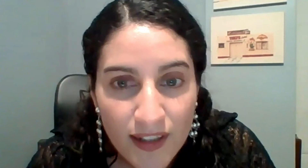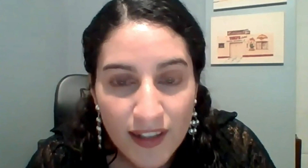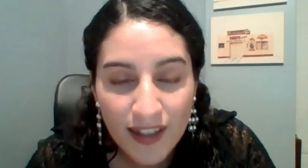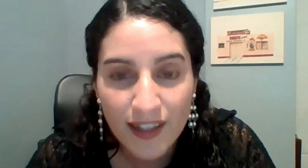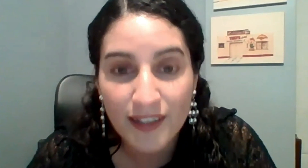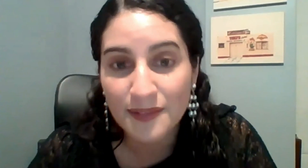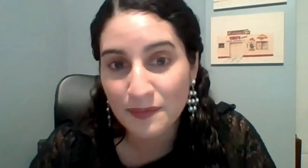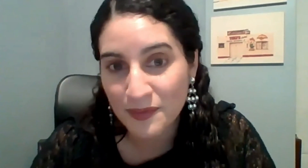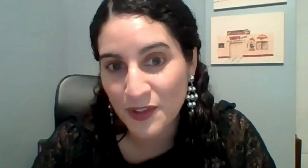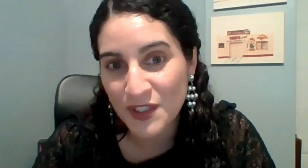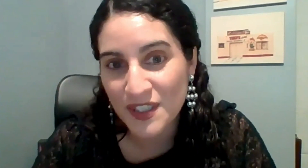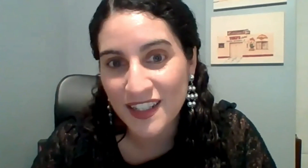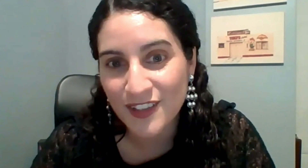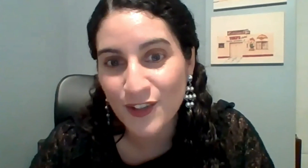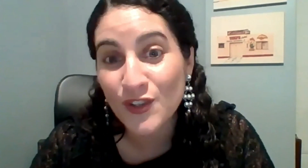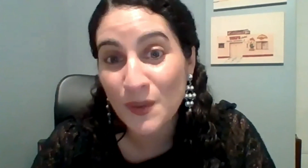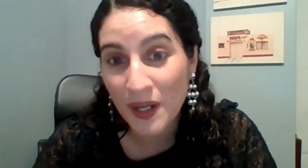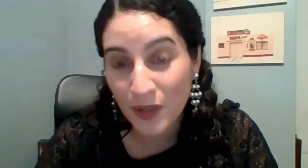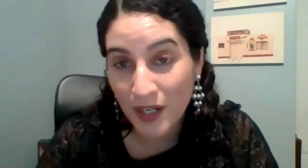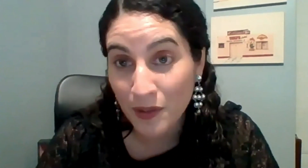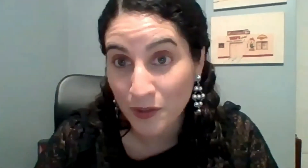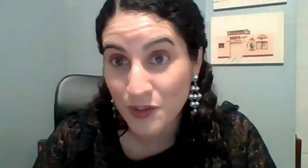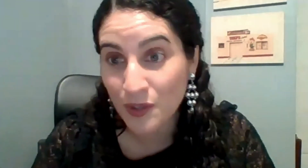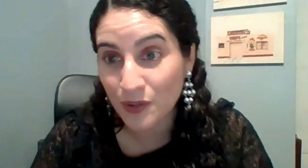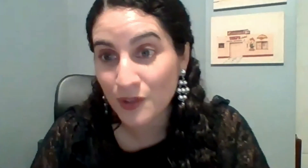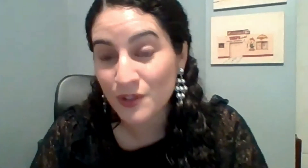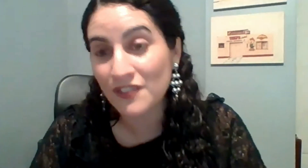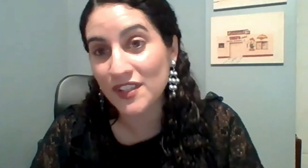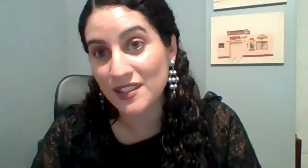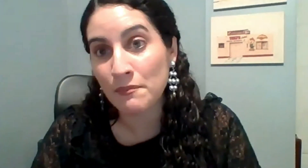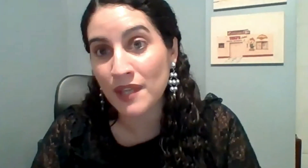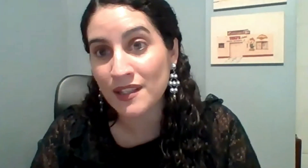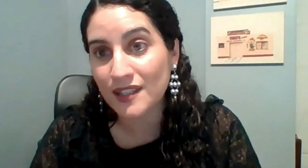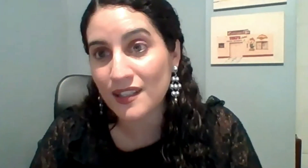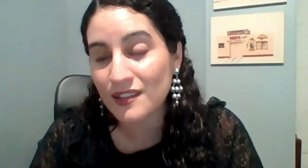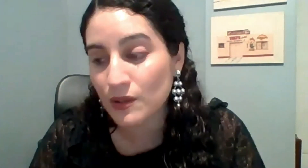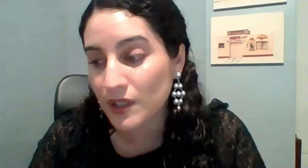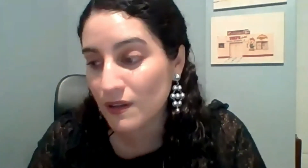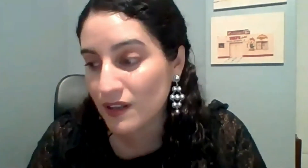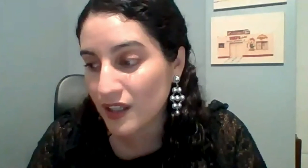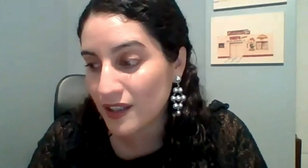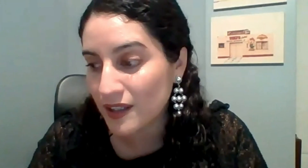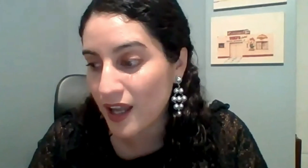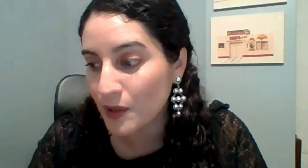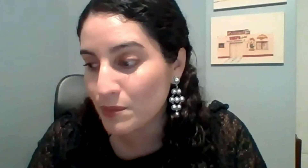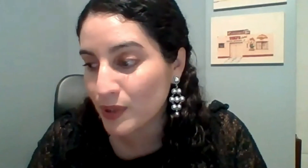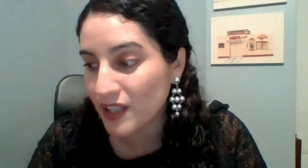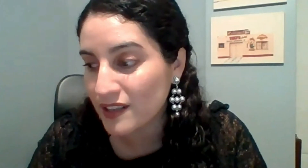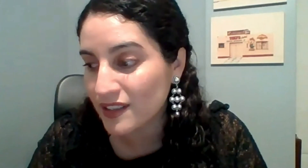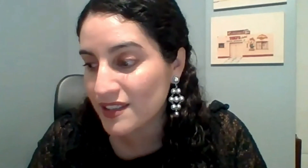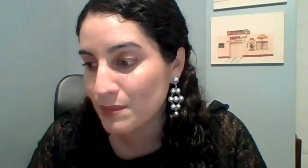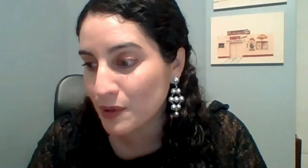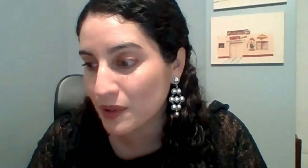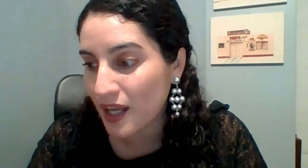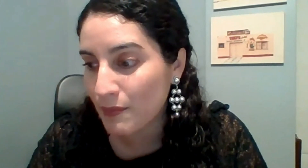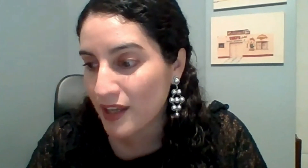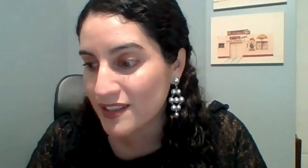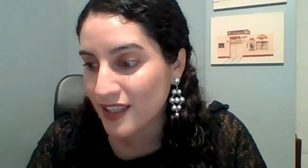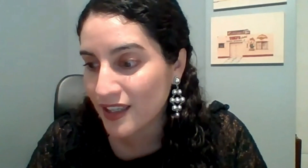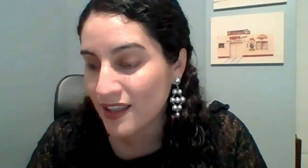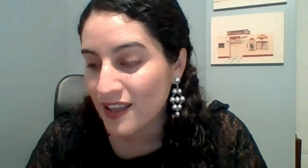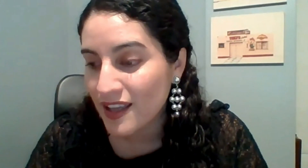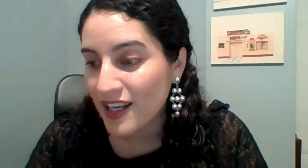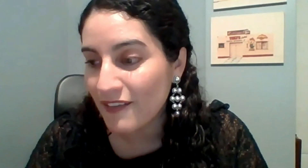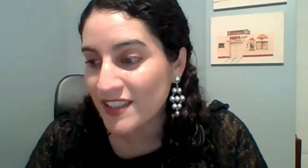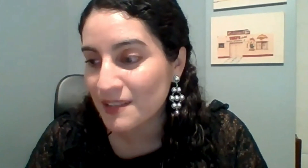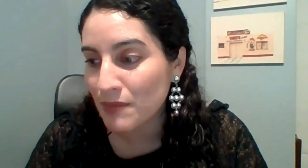selva. Nos dicen, no se valora lo que no se conoce, efectivamente. Yo creo que algo importante de este programa es